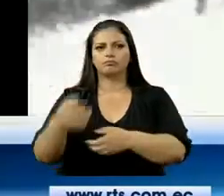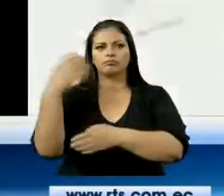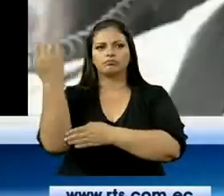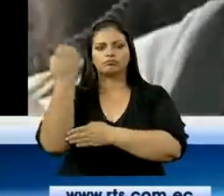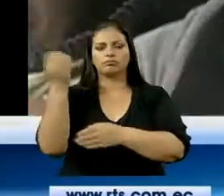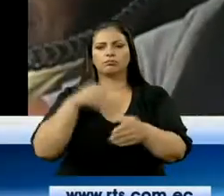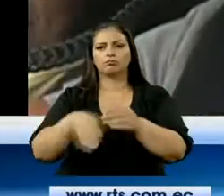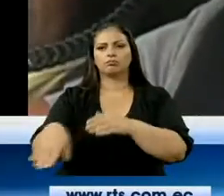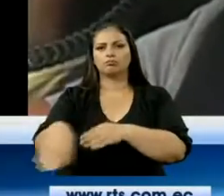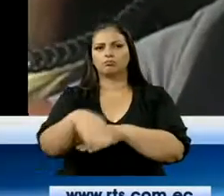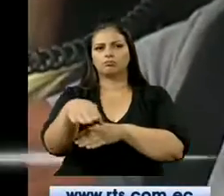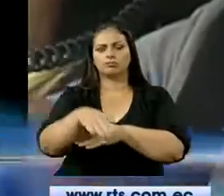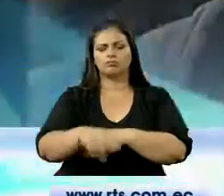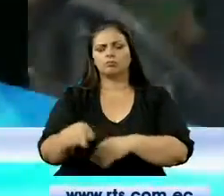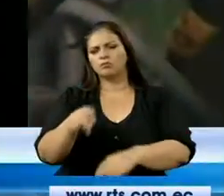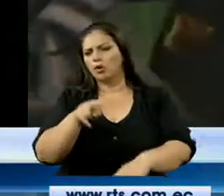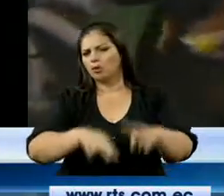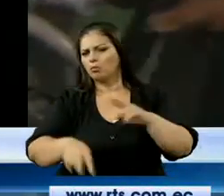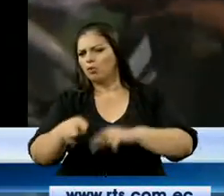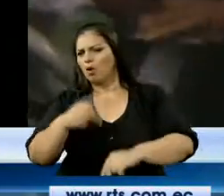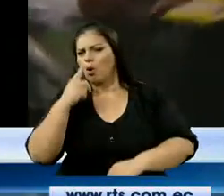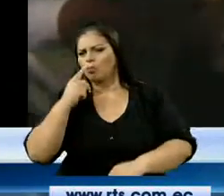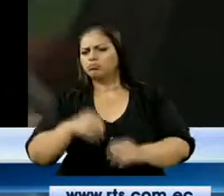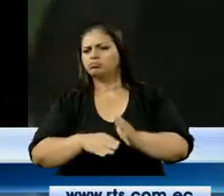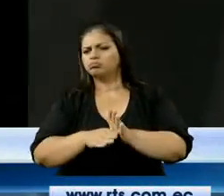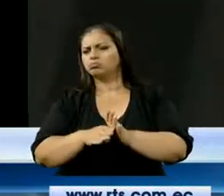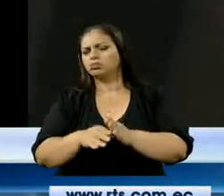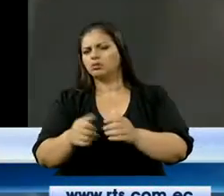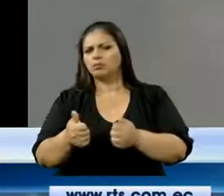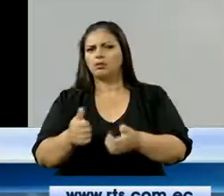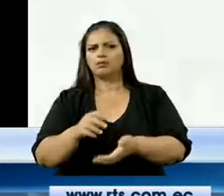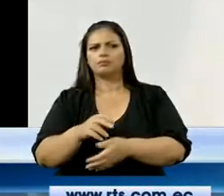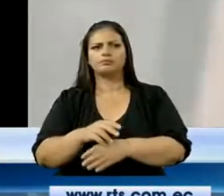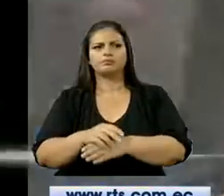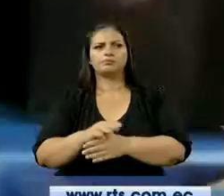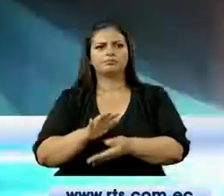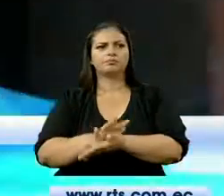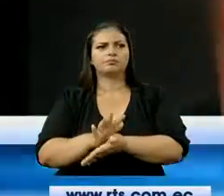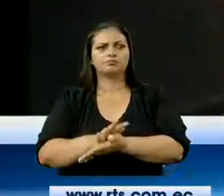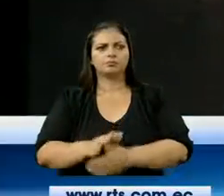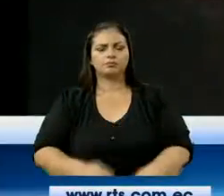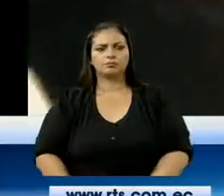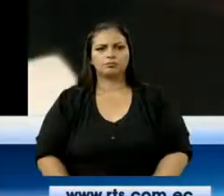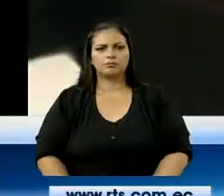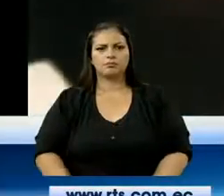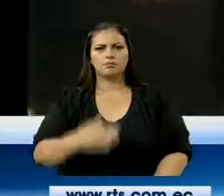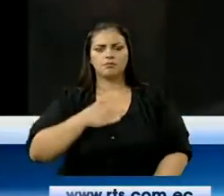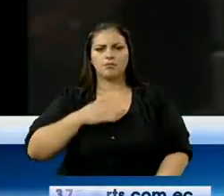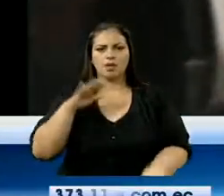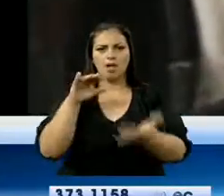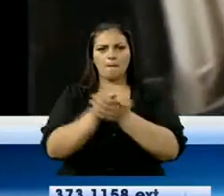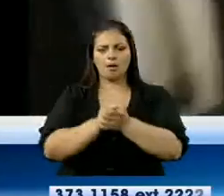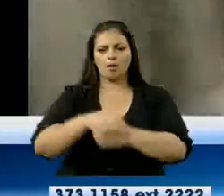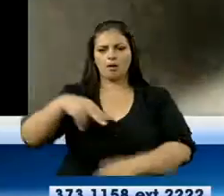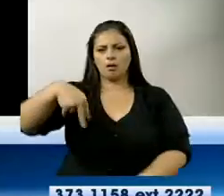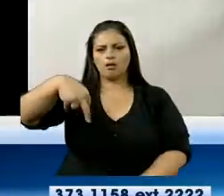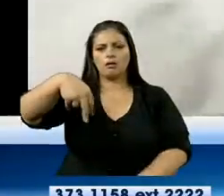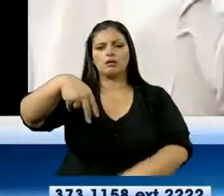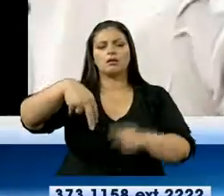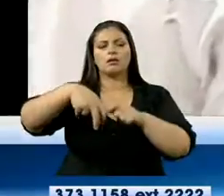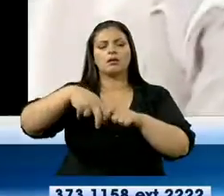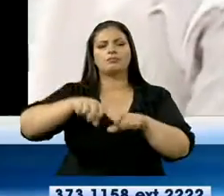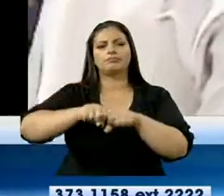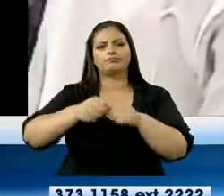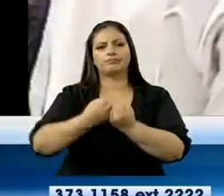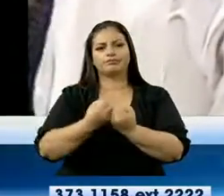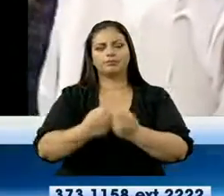ministerio. Está estable, está estable. A mi esposo lo chocaron, fue. Con la pierna nomás que está fracturada.